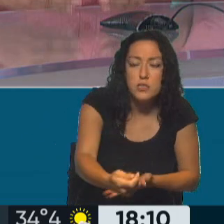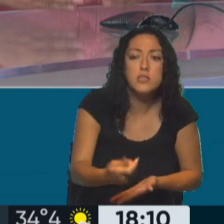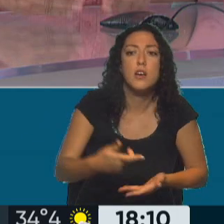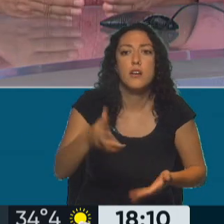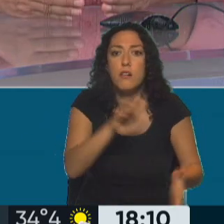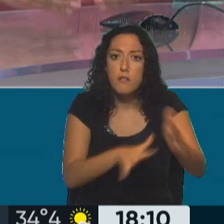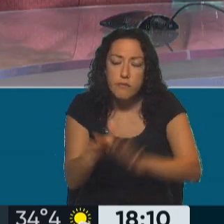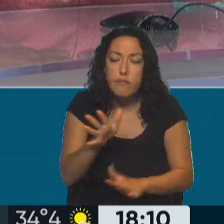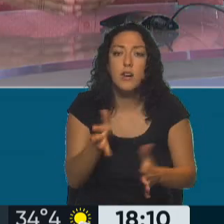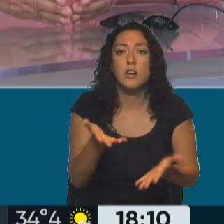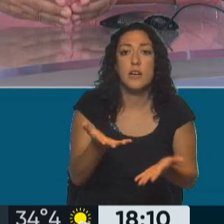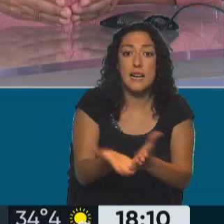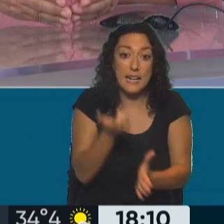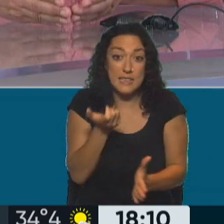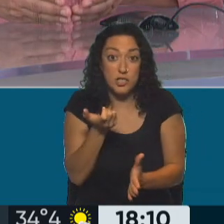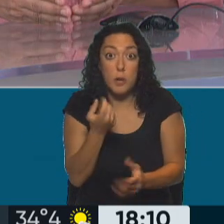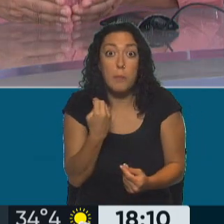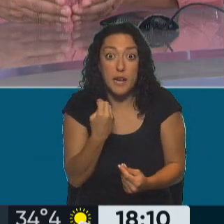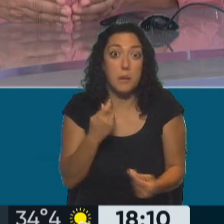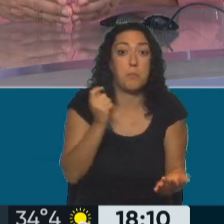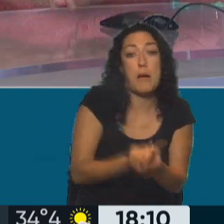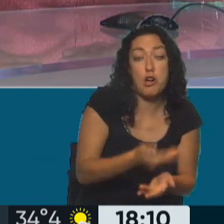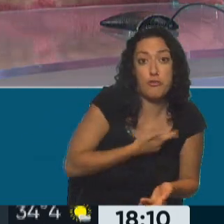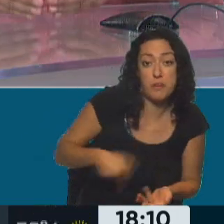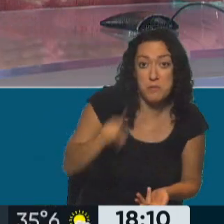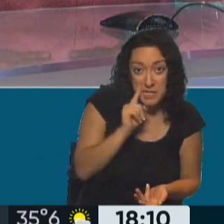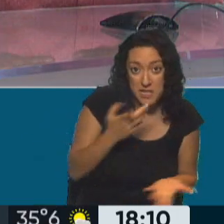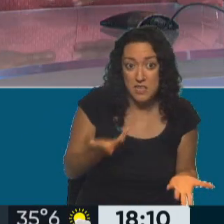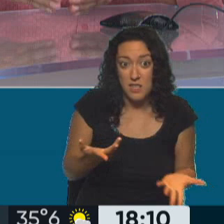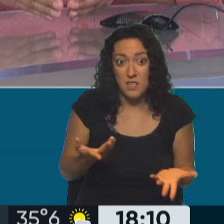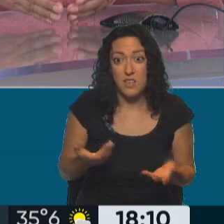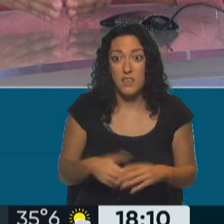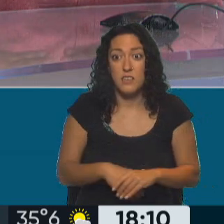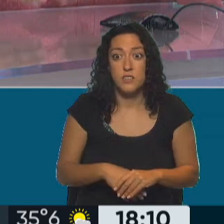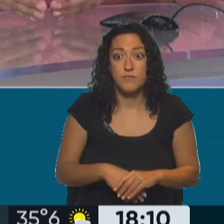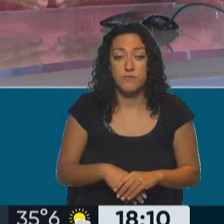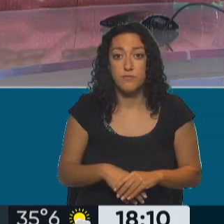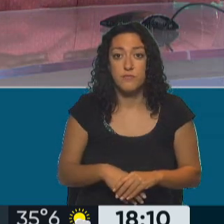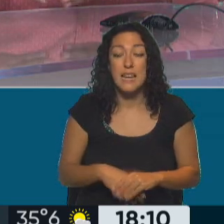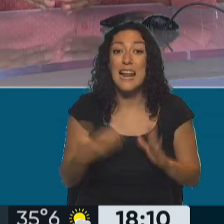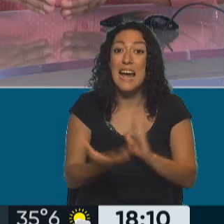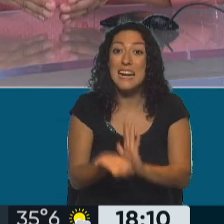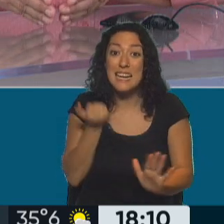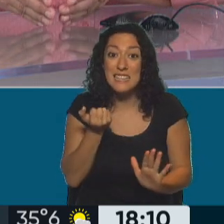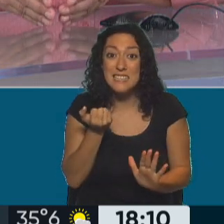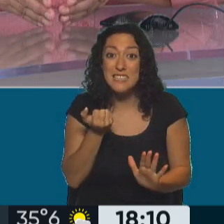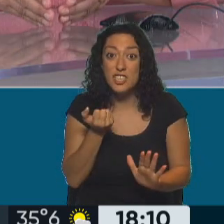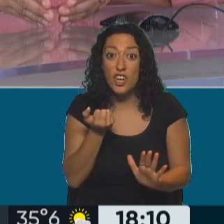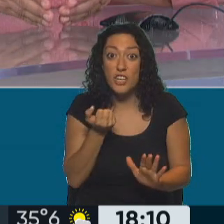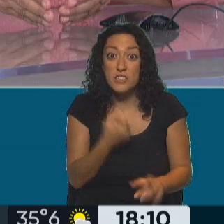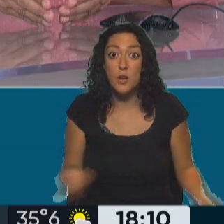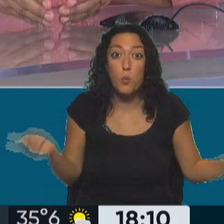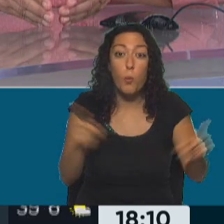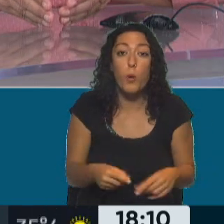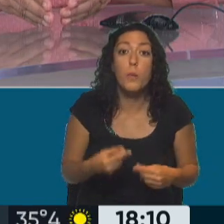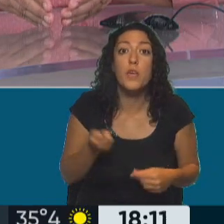parte de eso van a financiar ese acuerdo con el fondo que te recuerdo que las retenciones las restituyó Mauricio